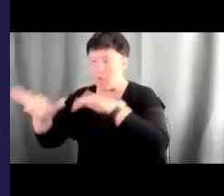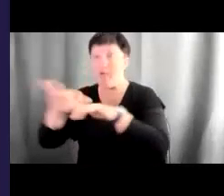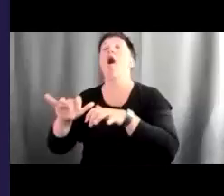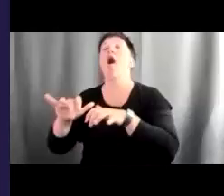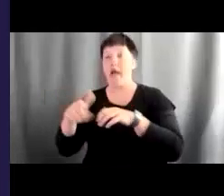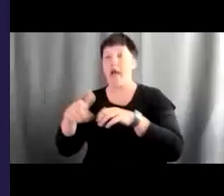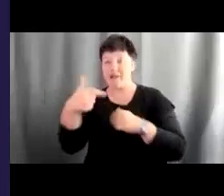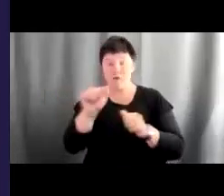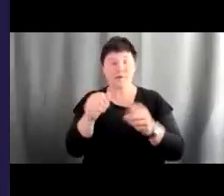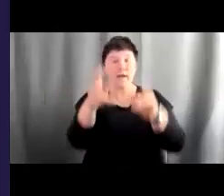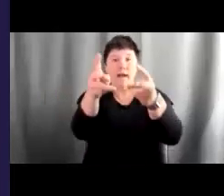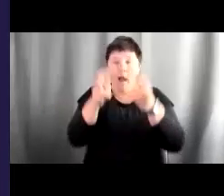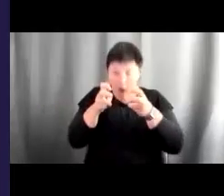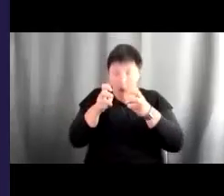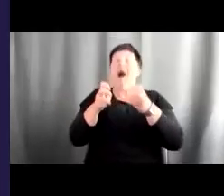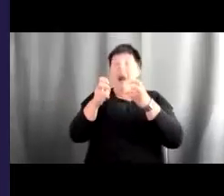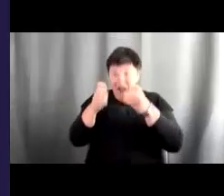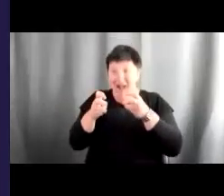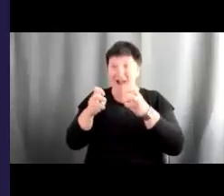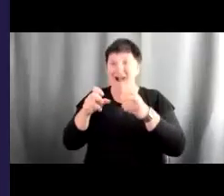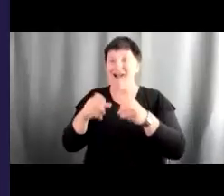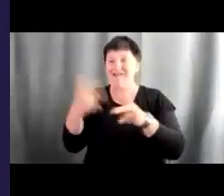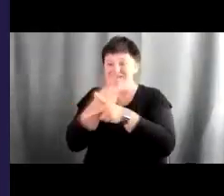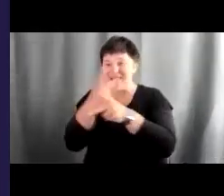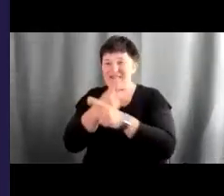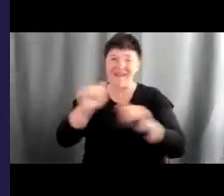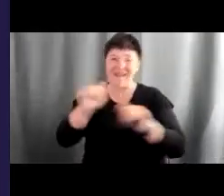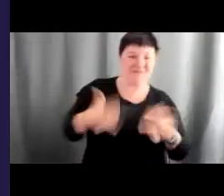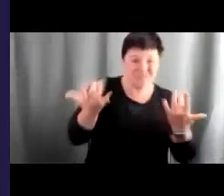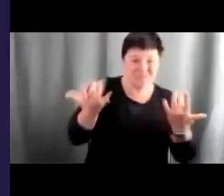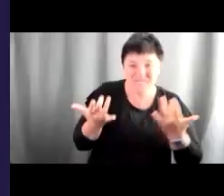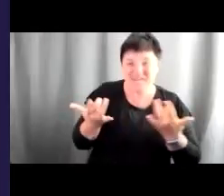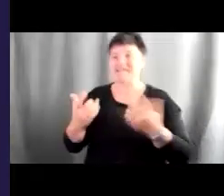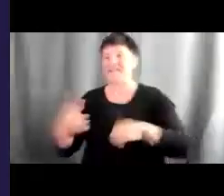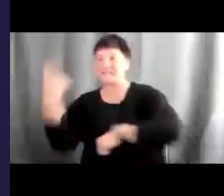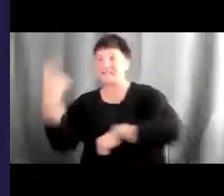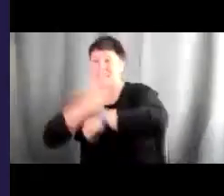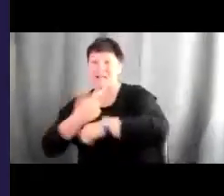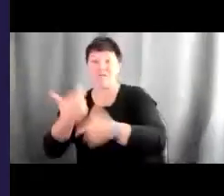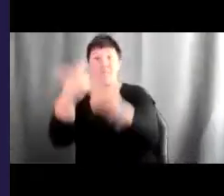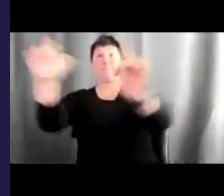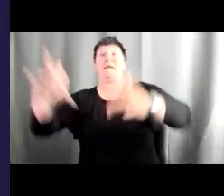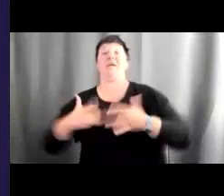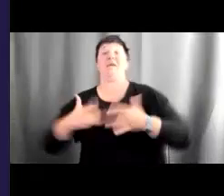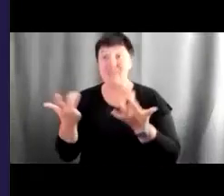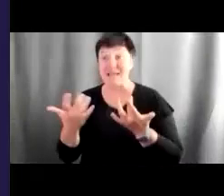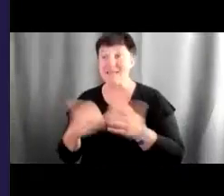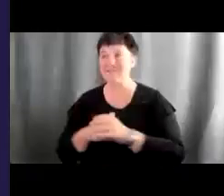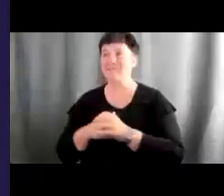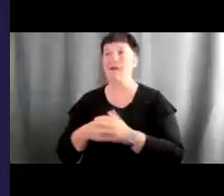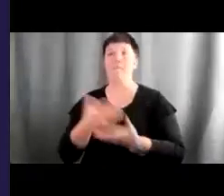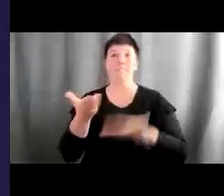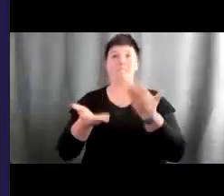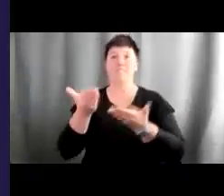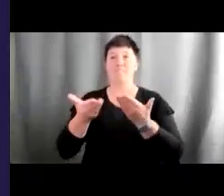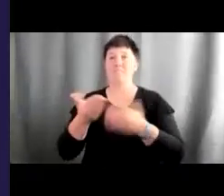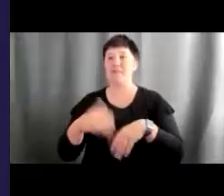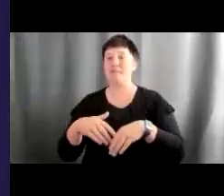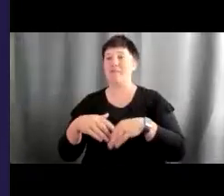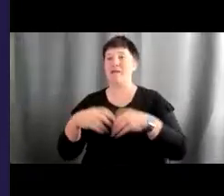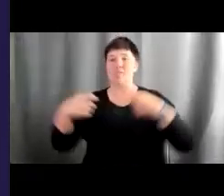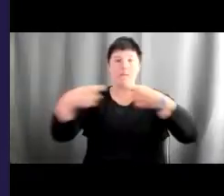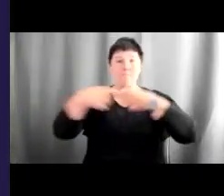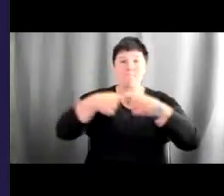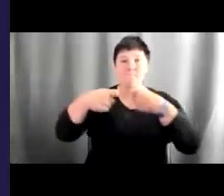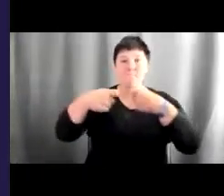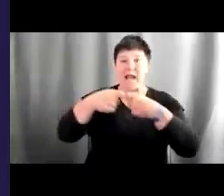y tratar de contextualizarlo con otros factores como eventos, fechas de grandes eventos o tal vez la red eléctrica y la